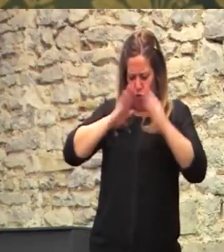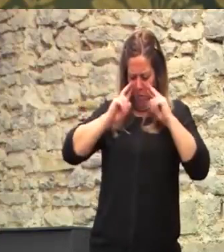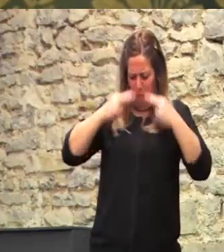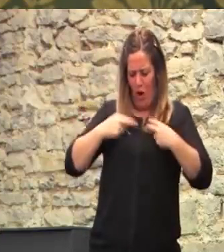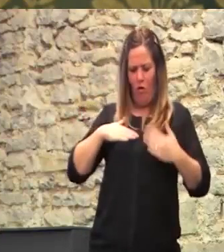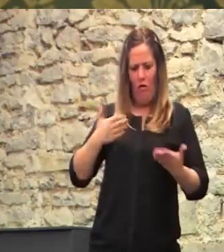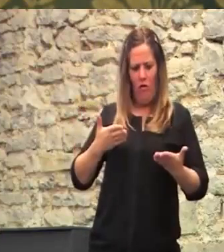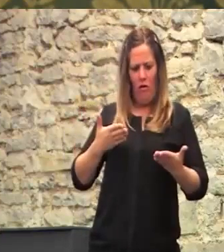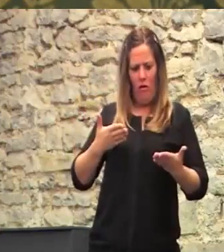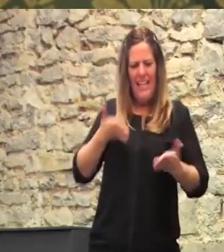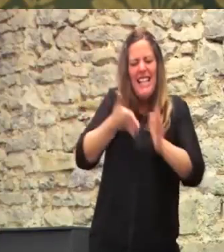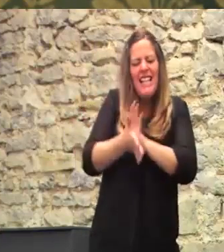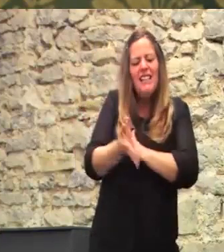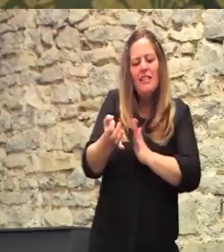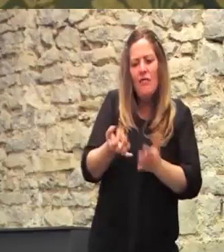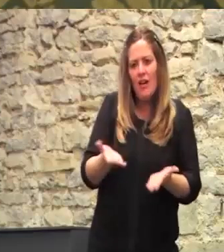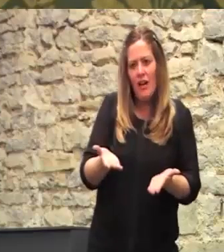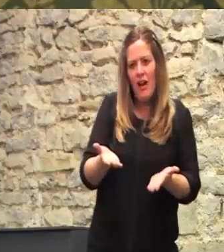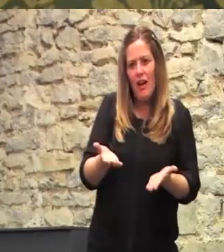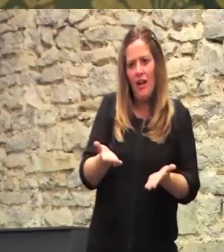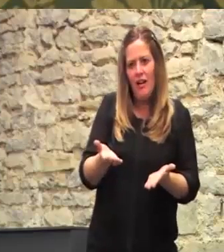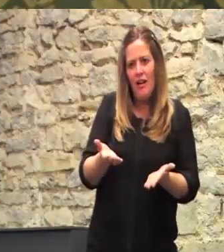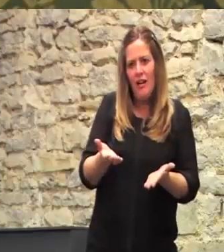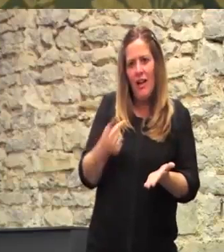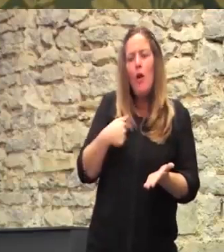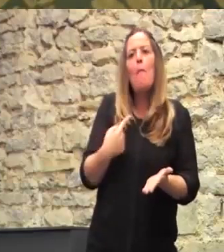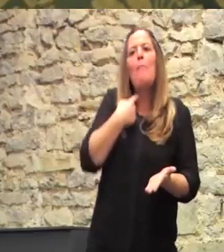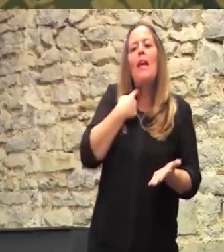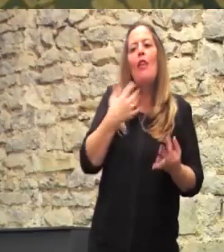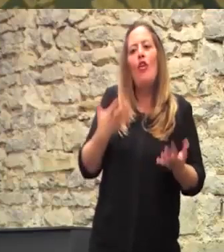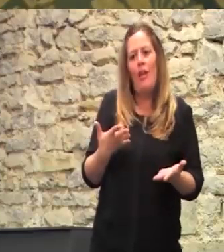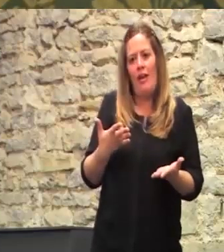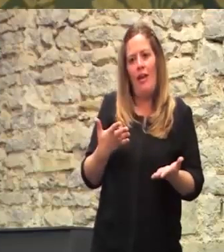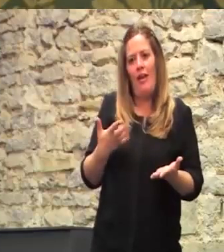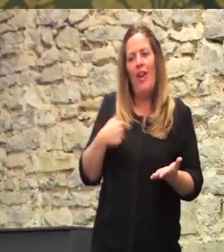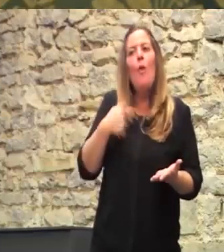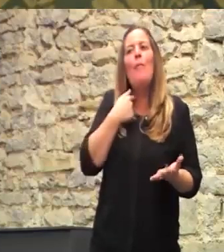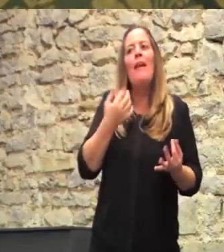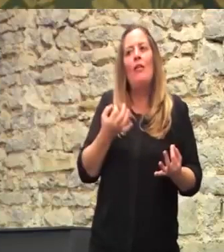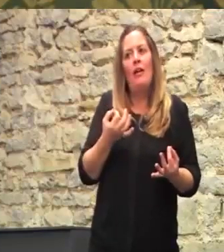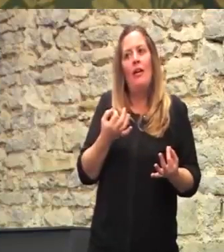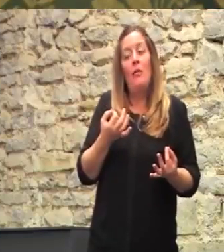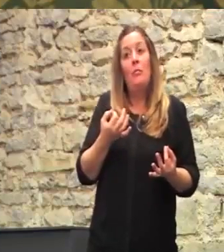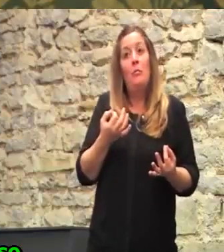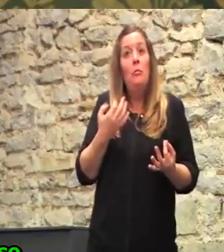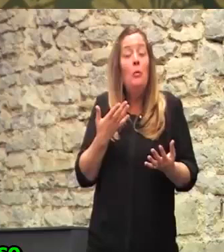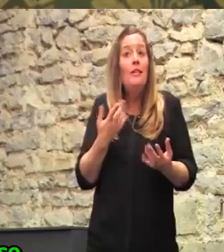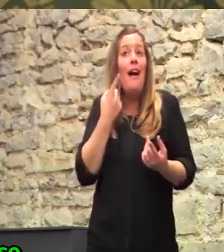con una misma pasa o pasaría por elegir el coste menos oneroso